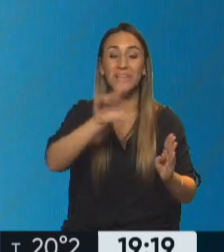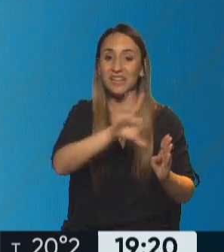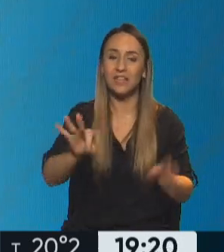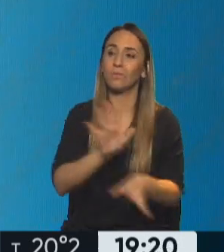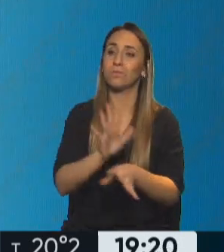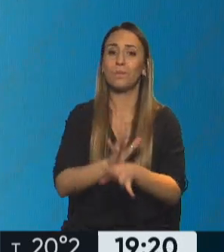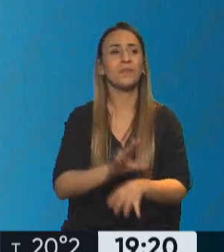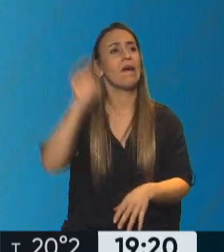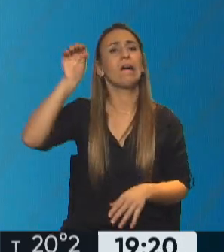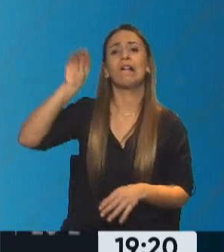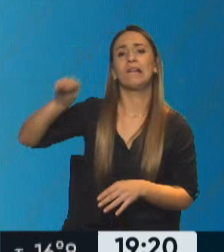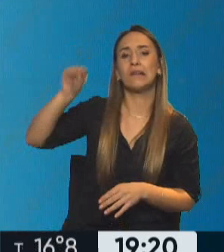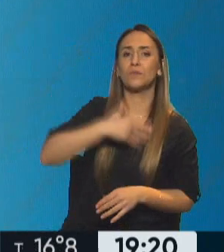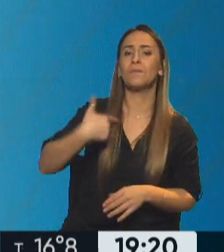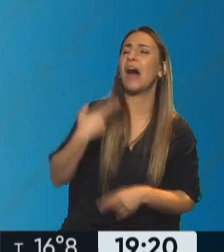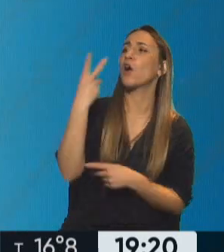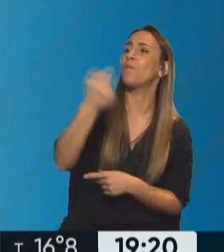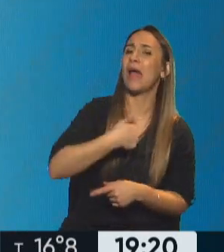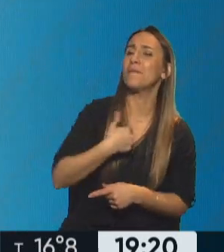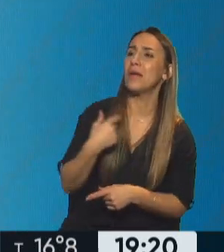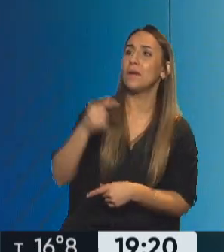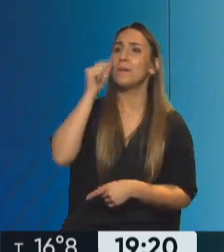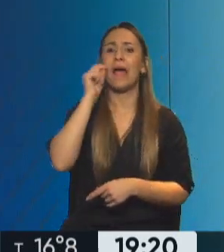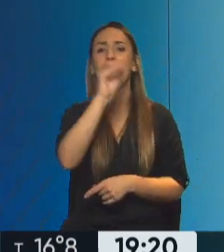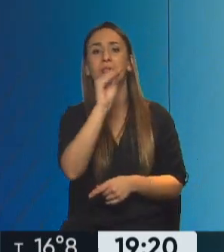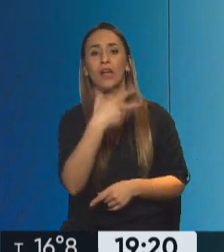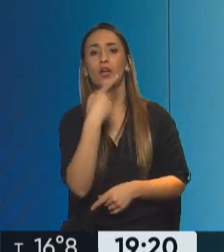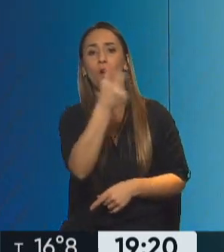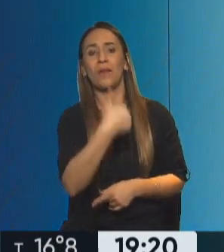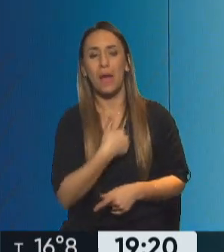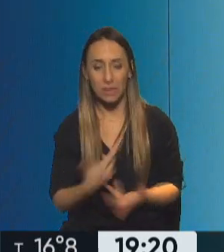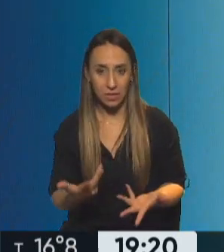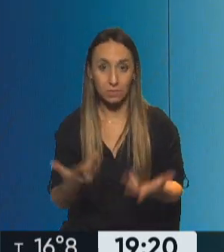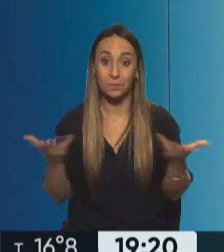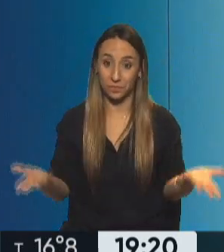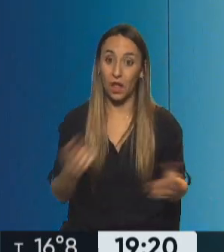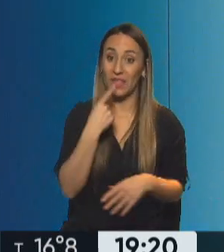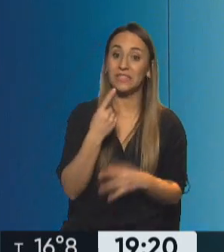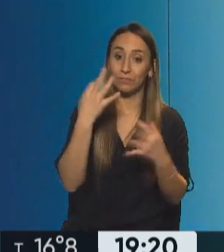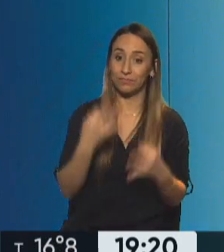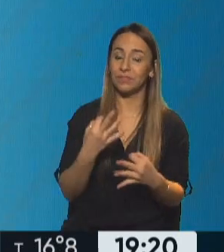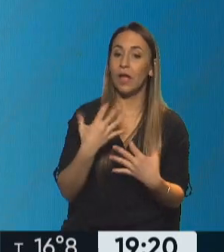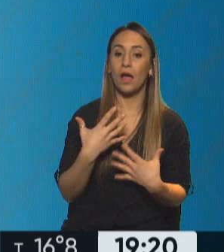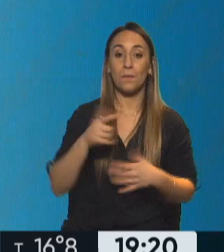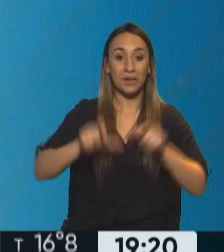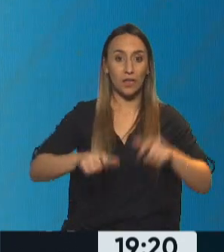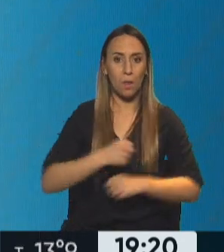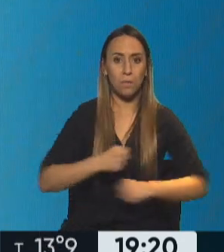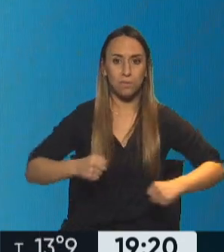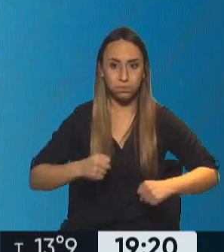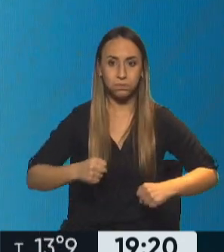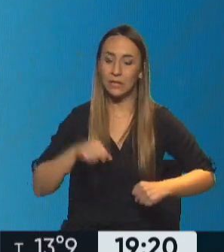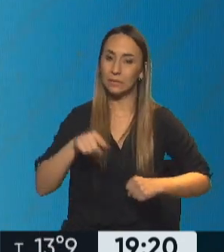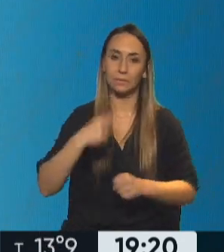comprame. Papá, comprame. Exacto. Por eso dicen Sí. que la obesidad, que justamente es el principal foco de esta ley, porque Sí.